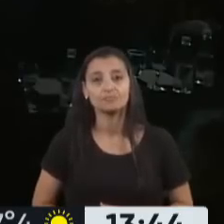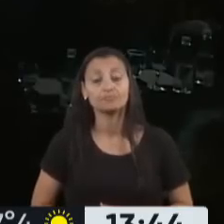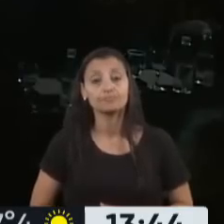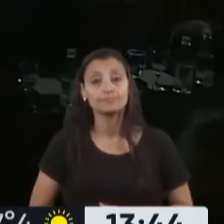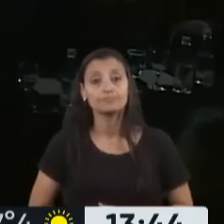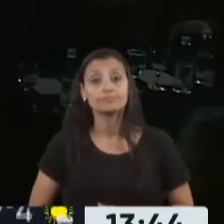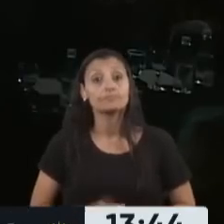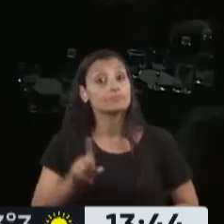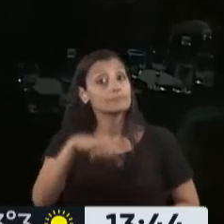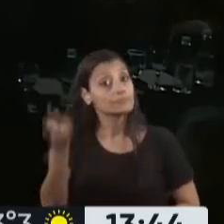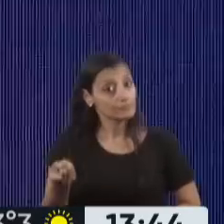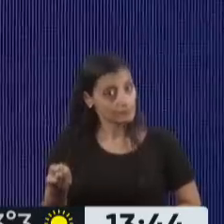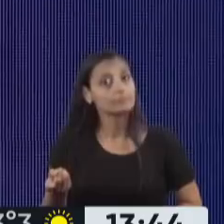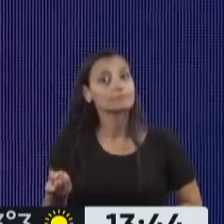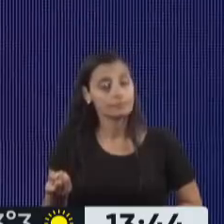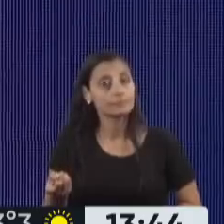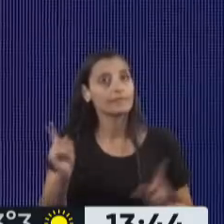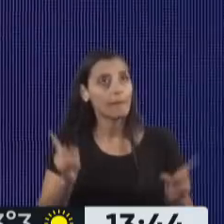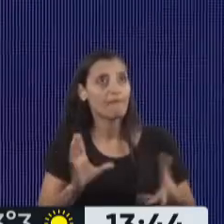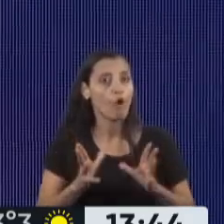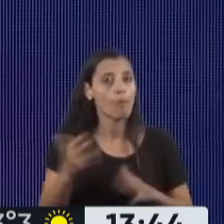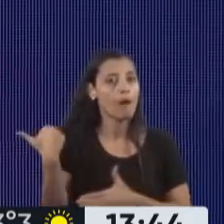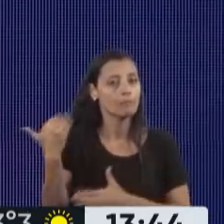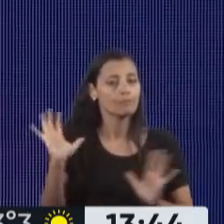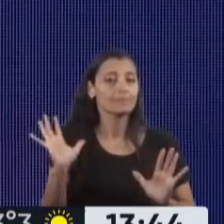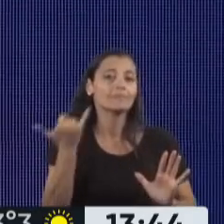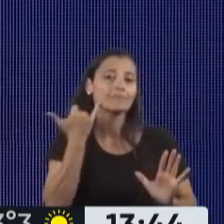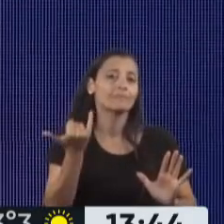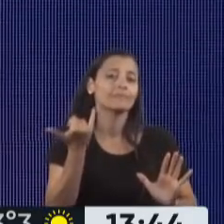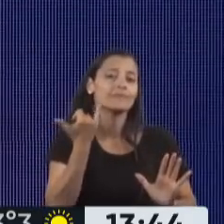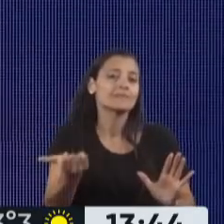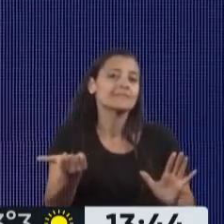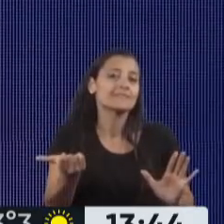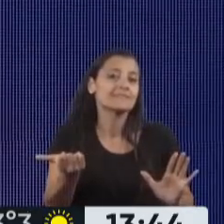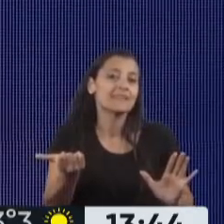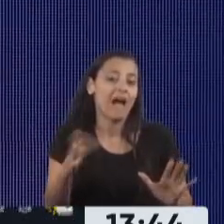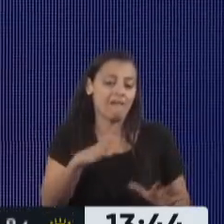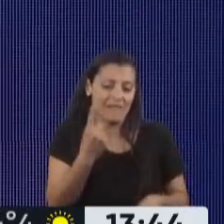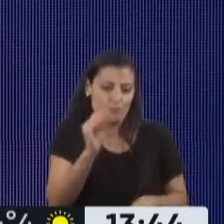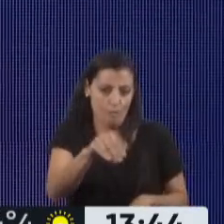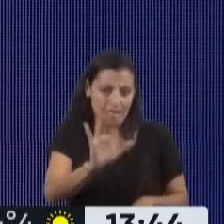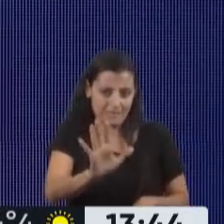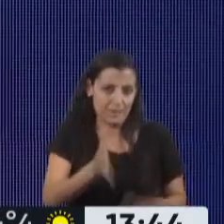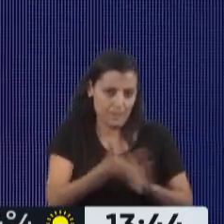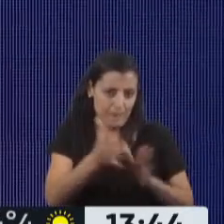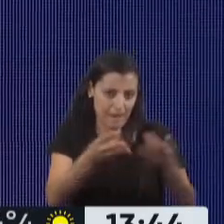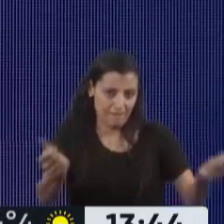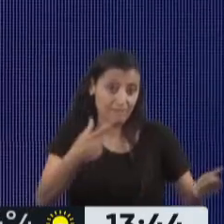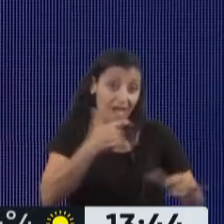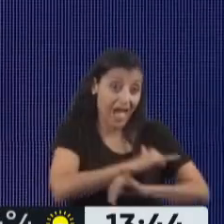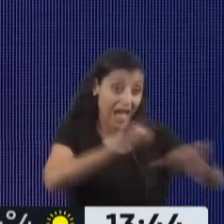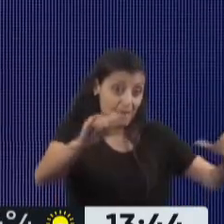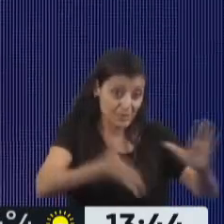El otro argumento, y ya es el anteúltimo, así que ya estoy terminando,